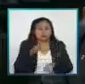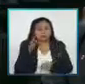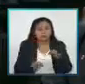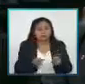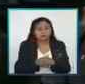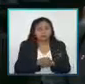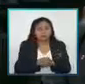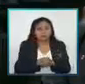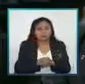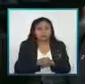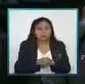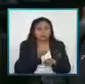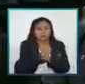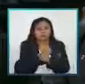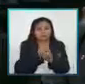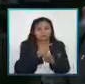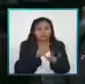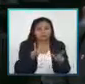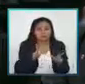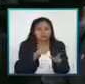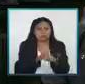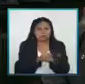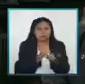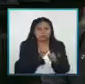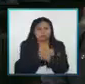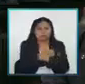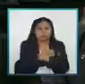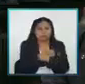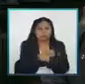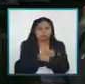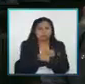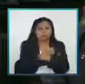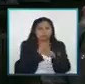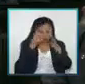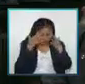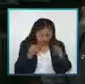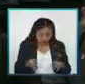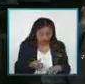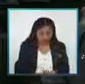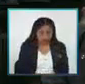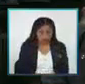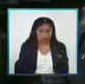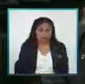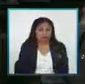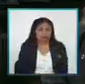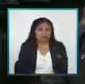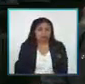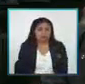justicia, que aman la libertad, que aman la democracia.